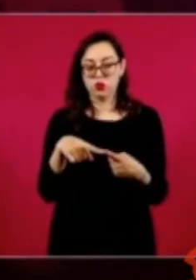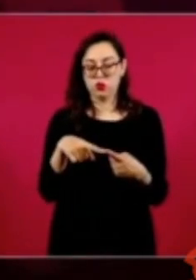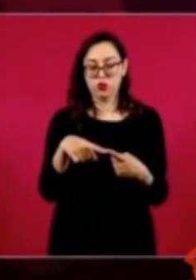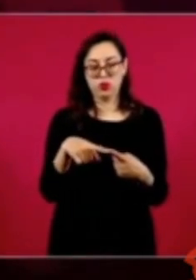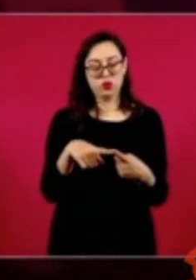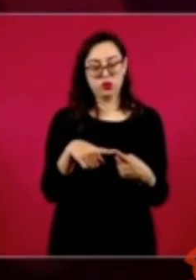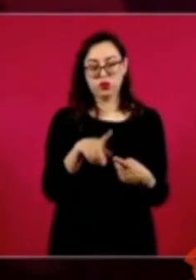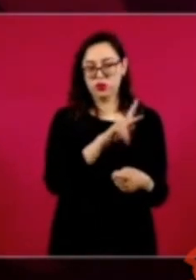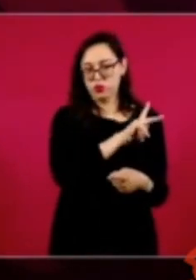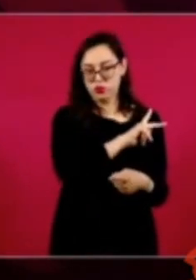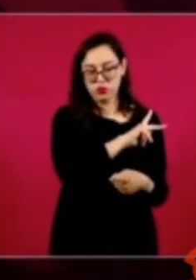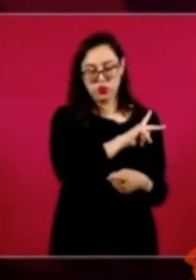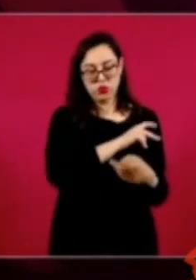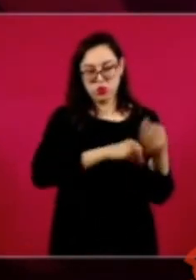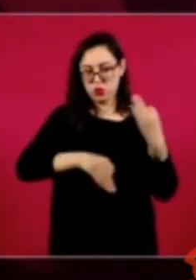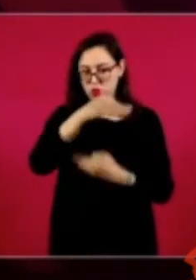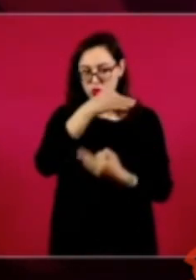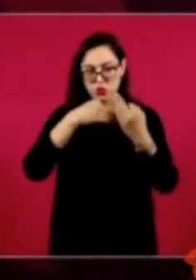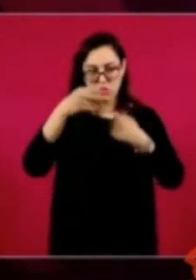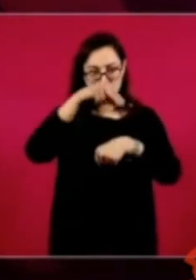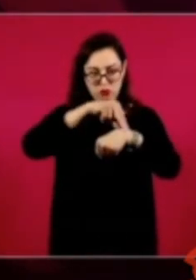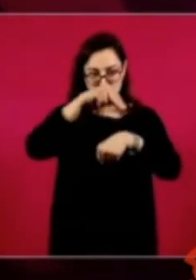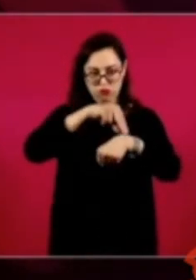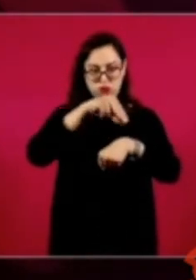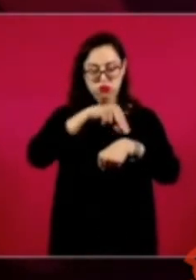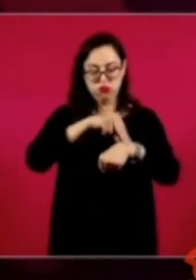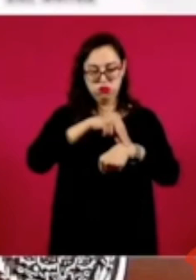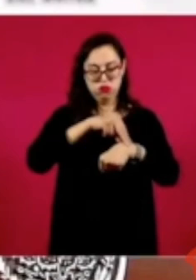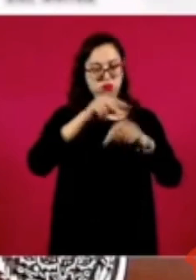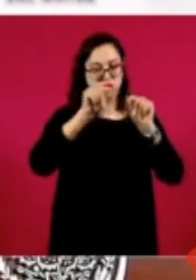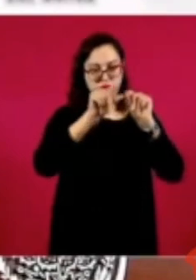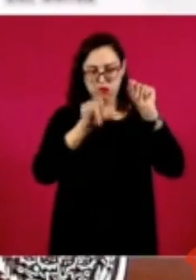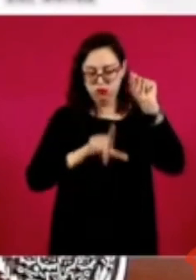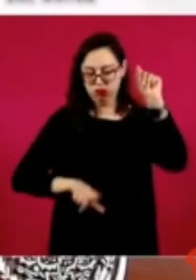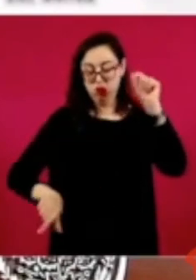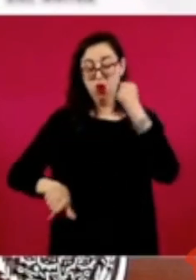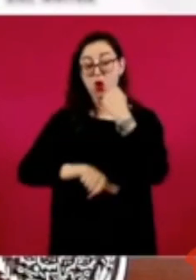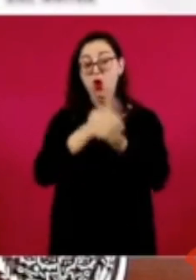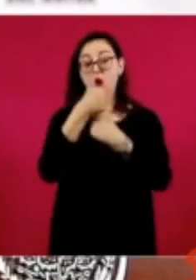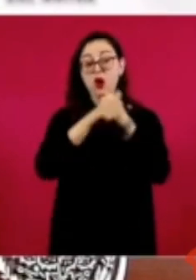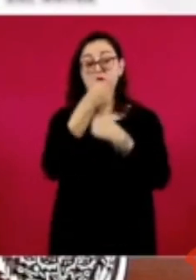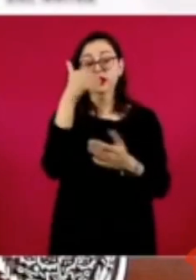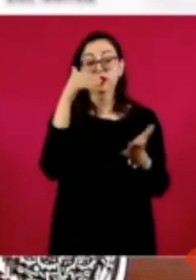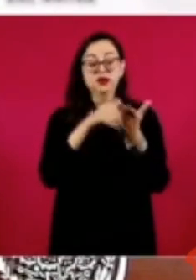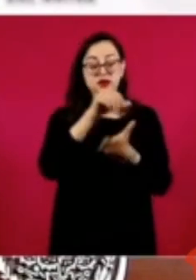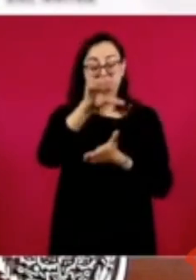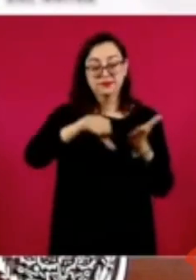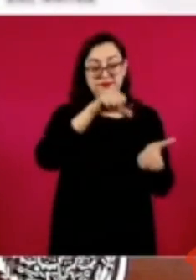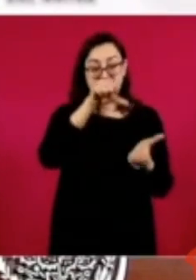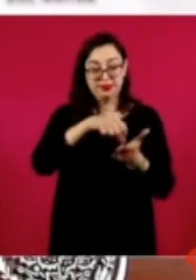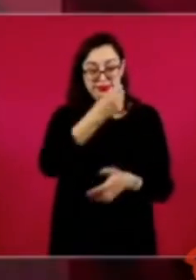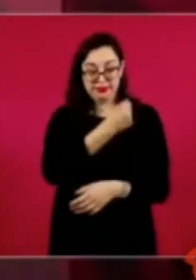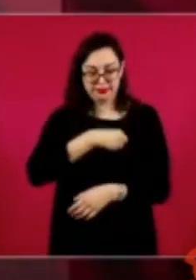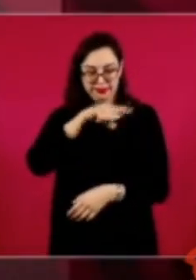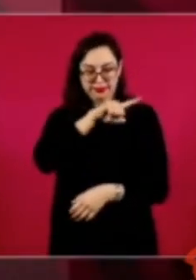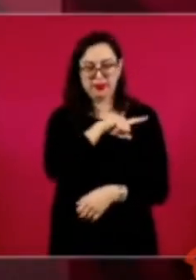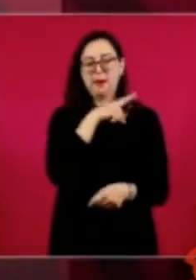todos los médicos en todas las unidades. Es atención de primer